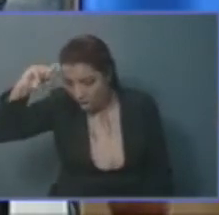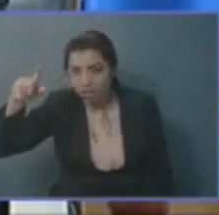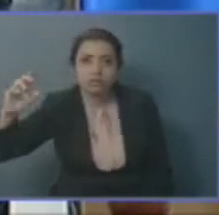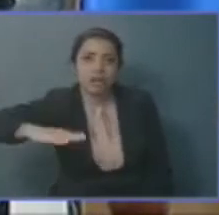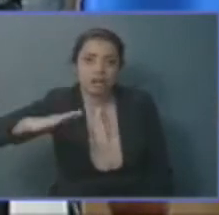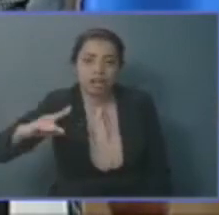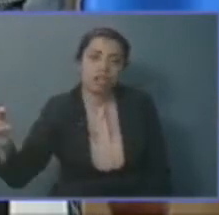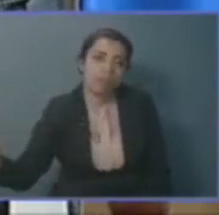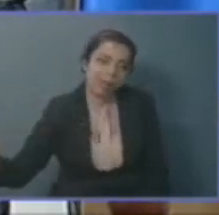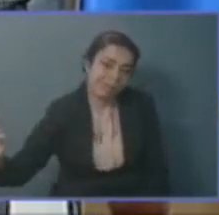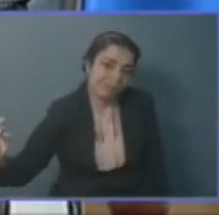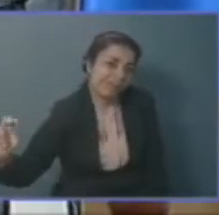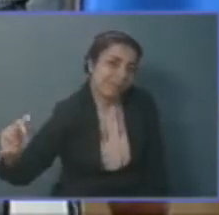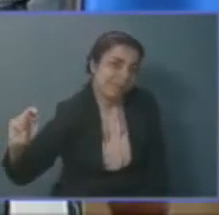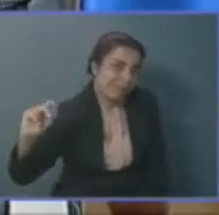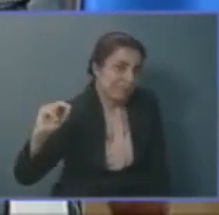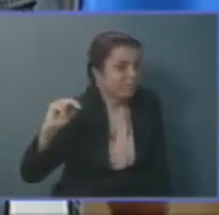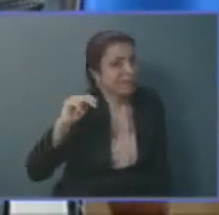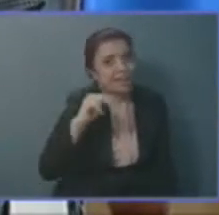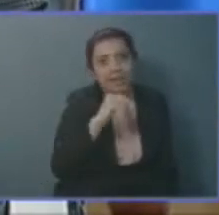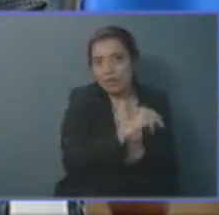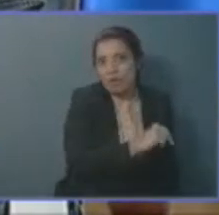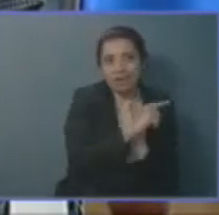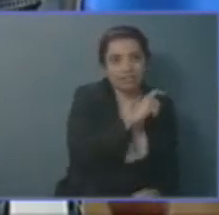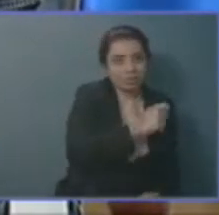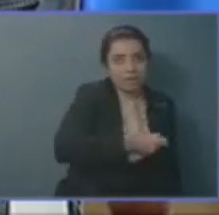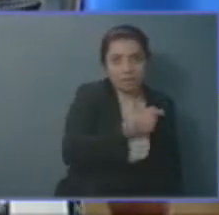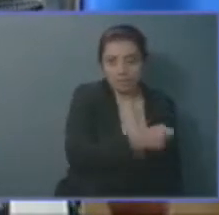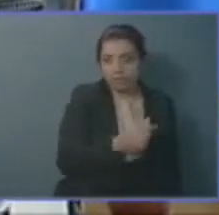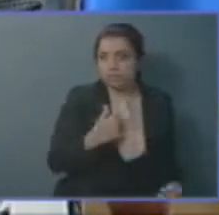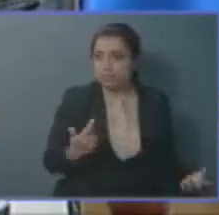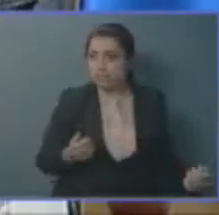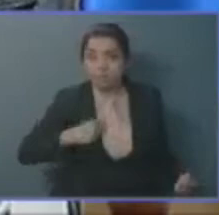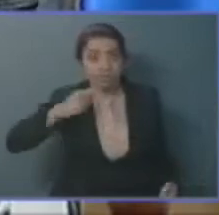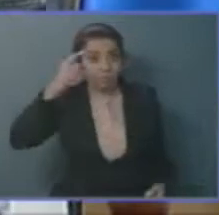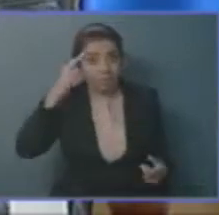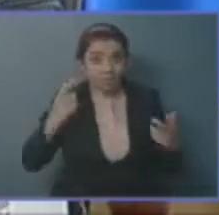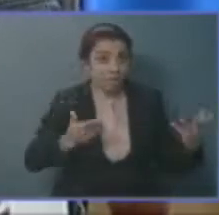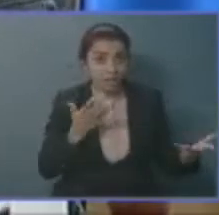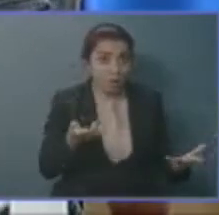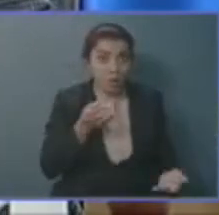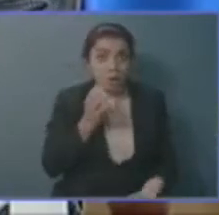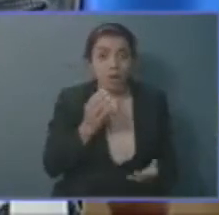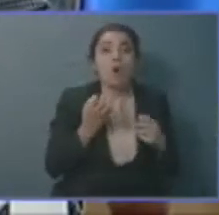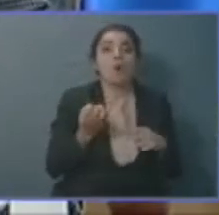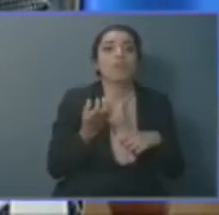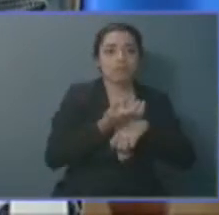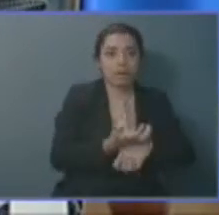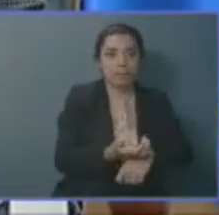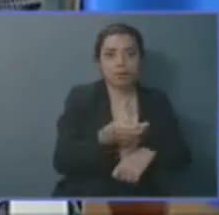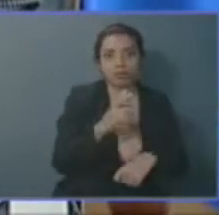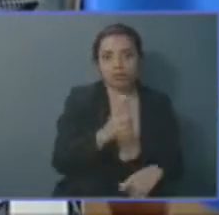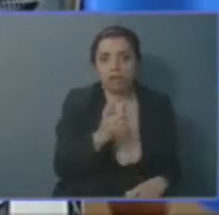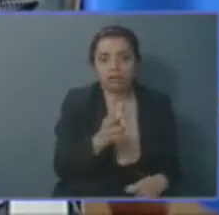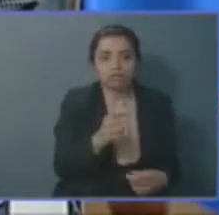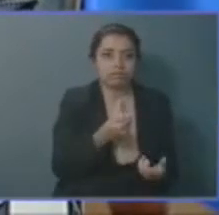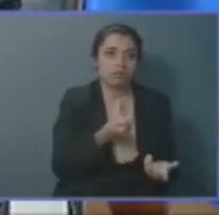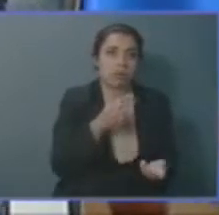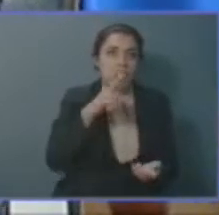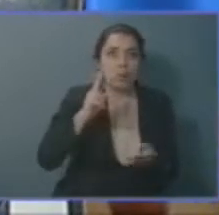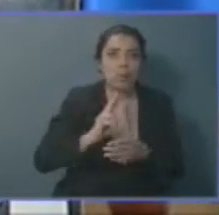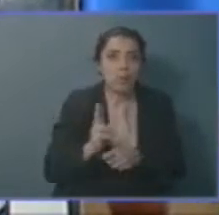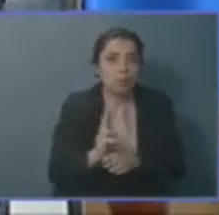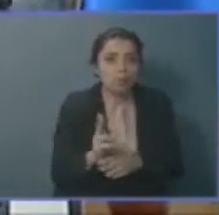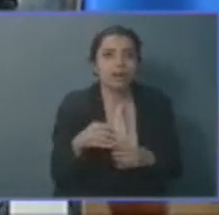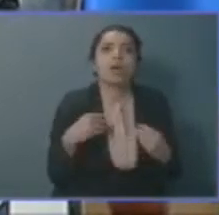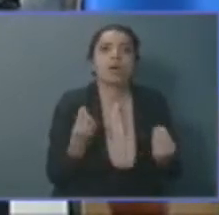partiendo de que la gran mayoría de gente nuestra no podría estar pensando en pagar otro tipo de transporte privado. Y entonces,